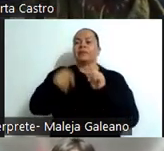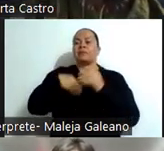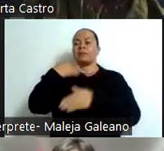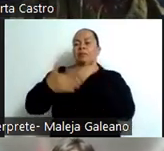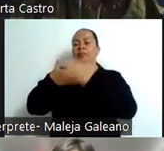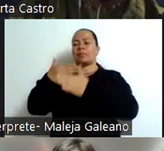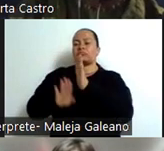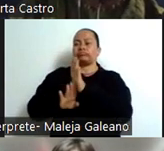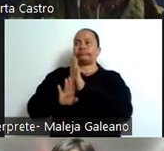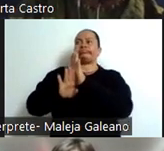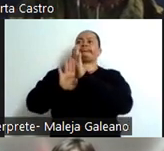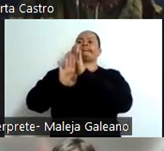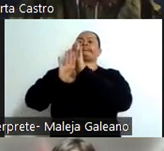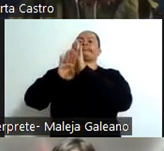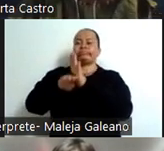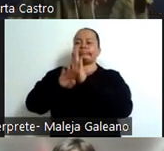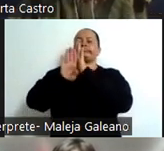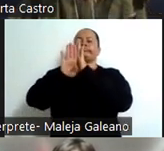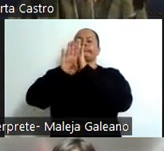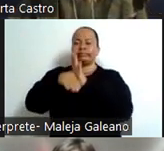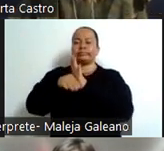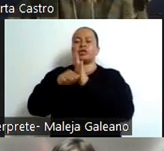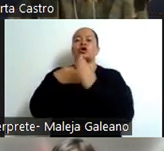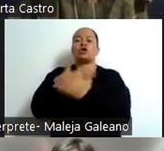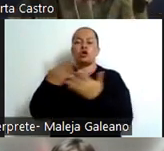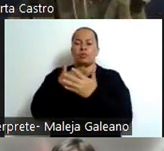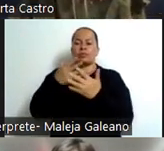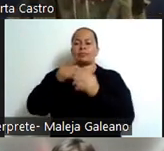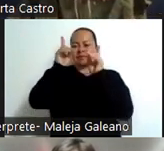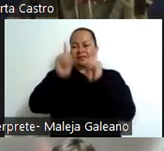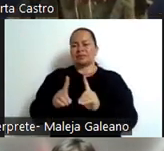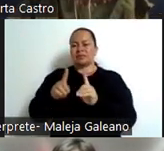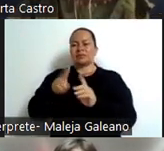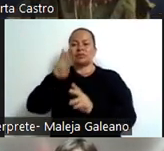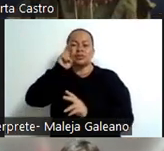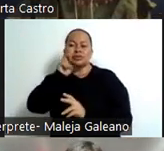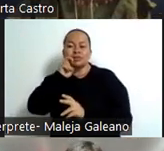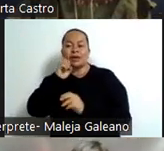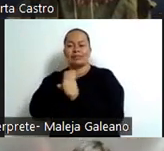Cuáles son las consecuencias de Esta división sexual del trabajo